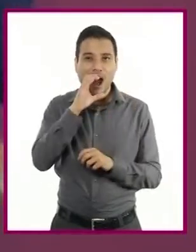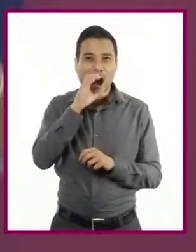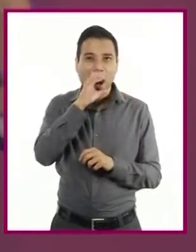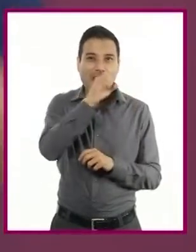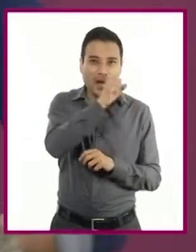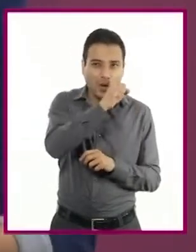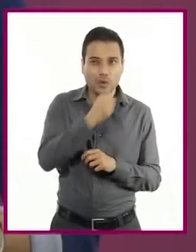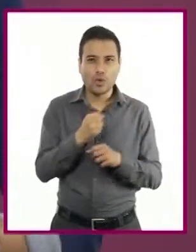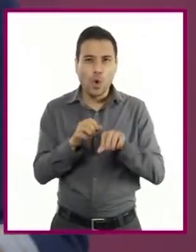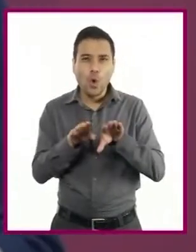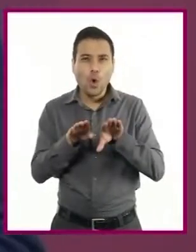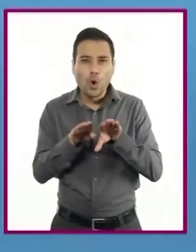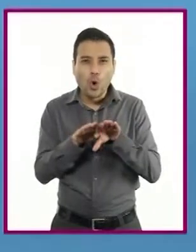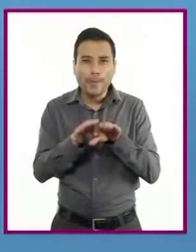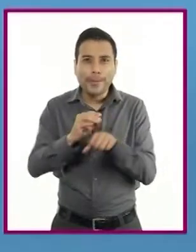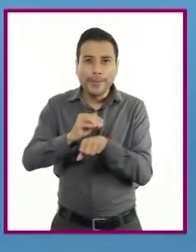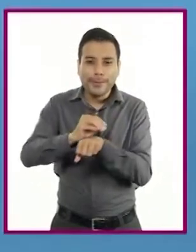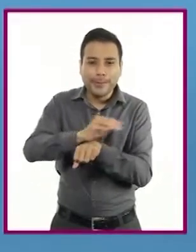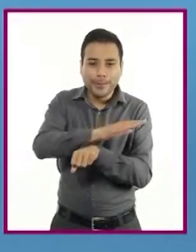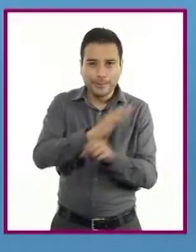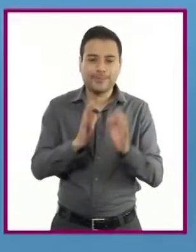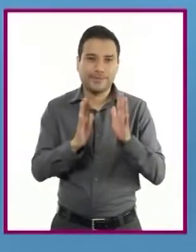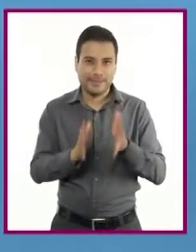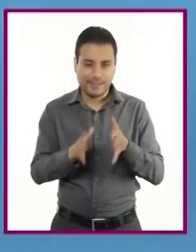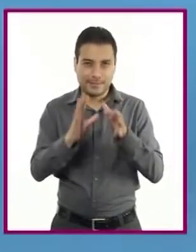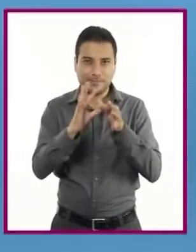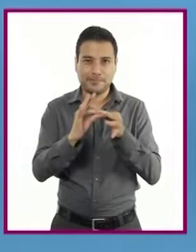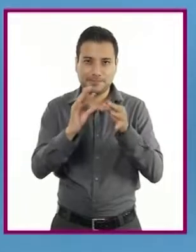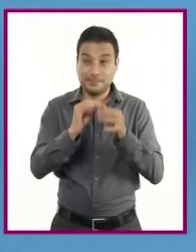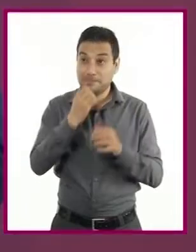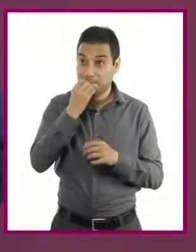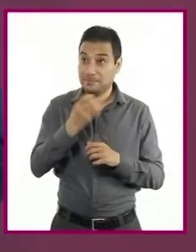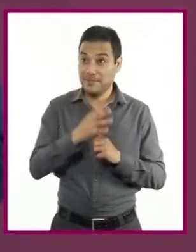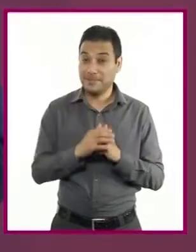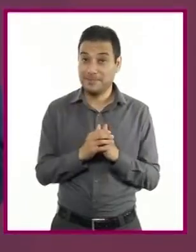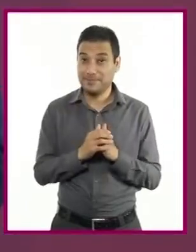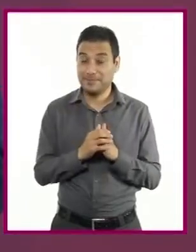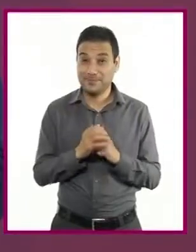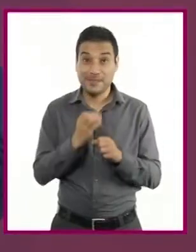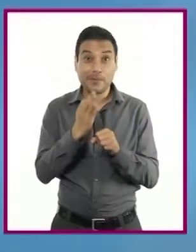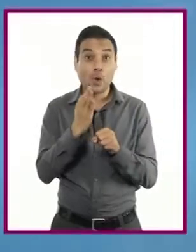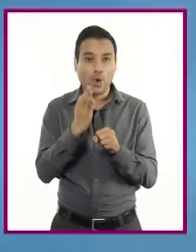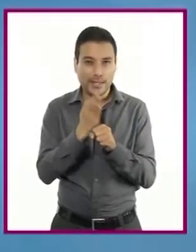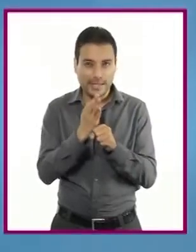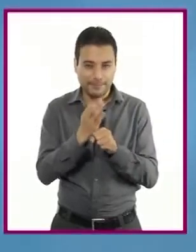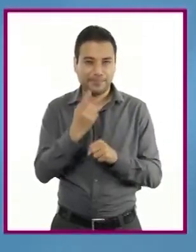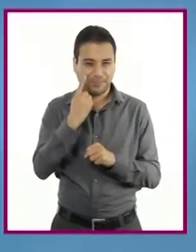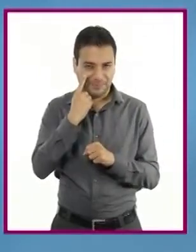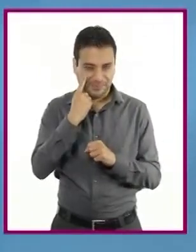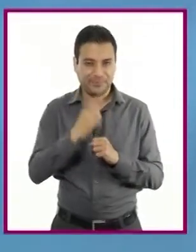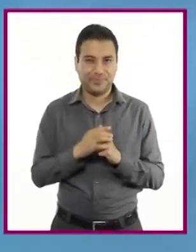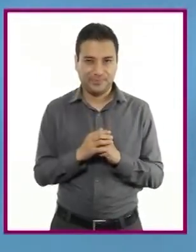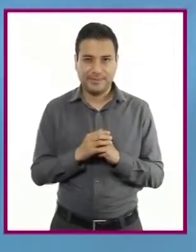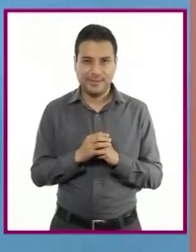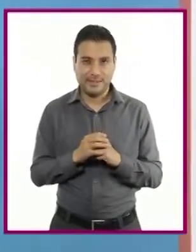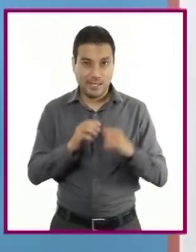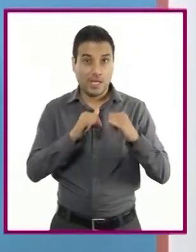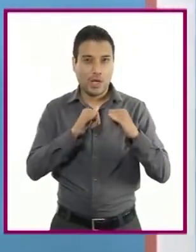que se transmite la energía. Me parece estupendo, Nadia. Pero por el momento, veámoslo desde el punto de vista